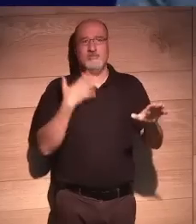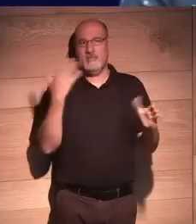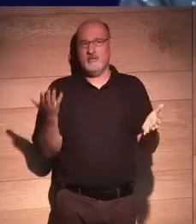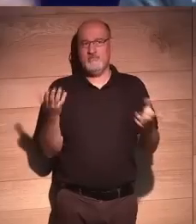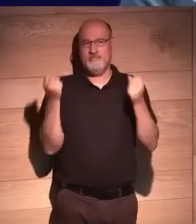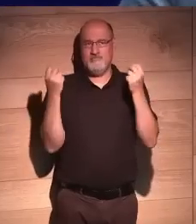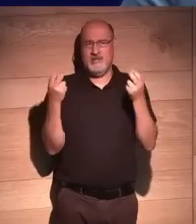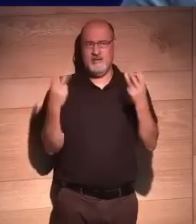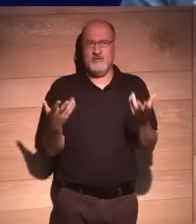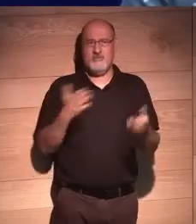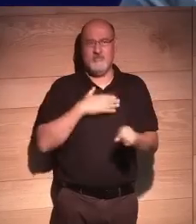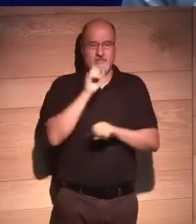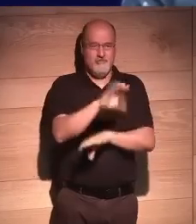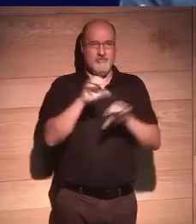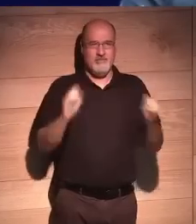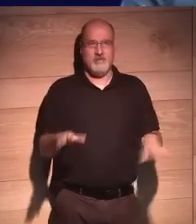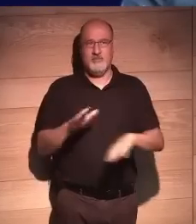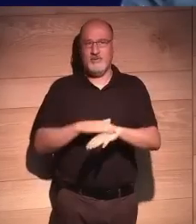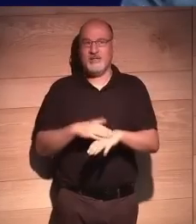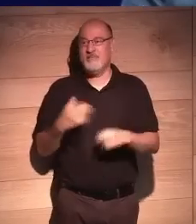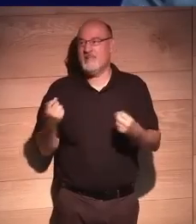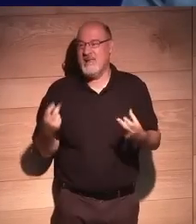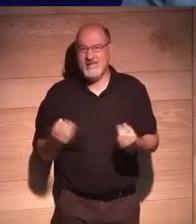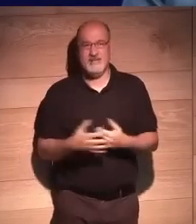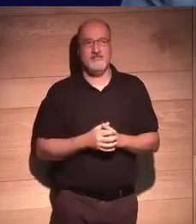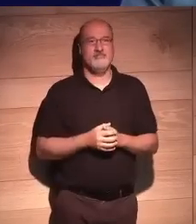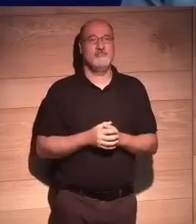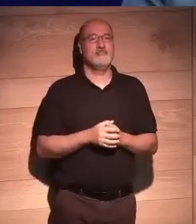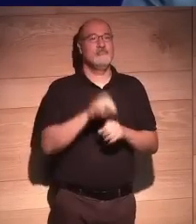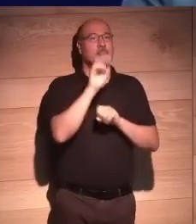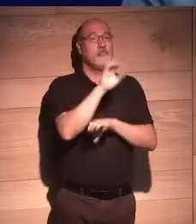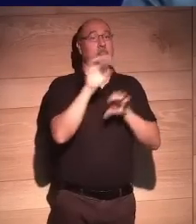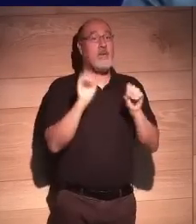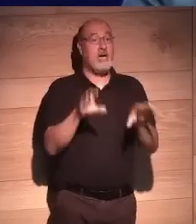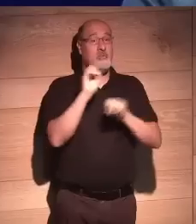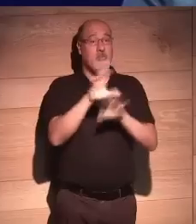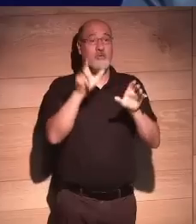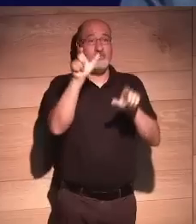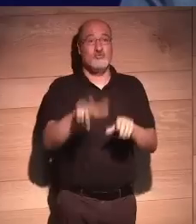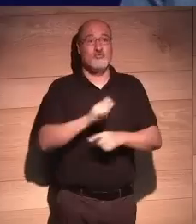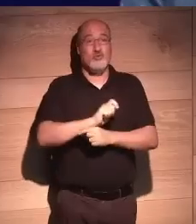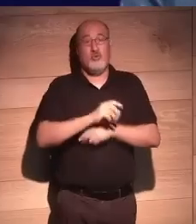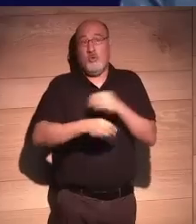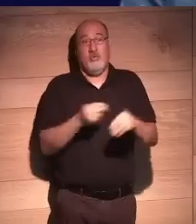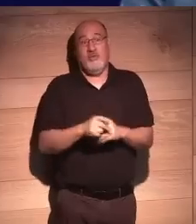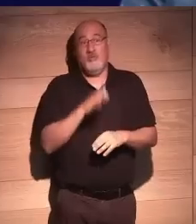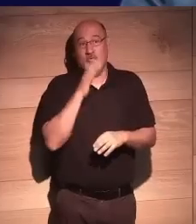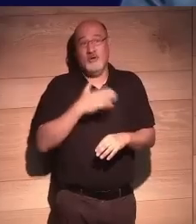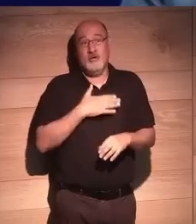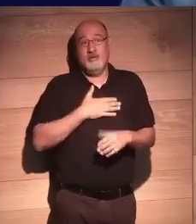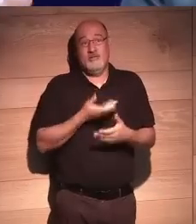hilo? ¿Para qué? ¡Para el mago! ¿Pero por qué? Entonces el Me mago al encanta. final no hizo su truco porque